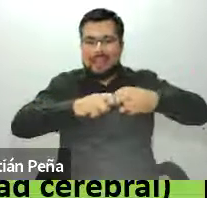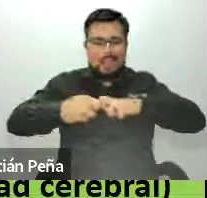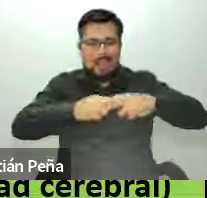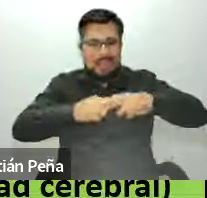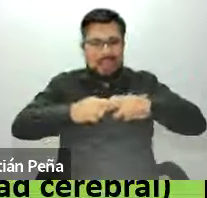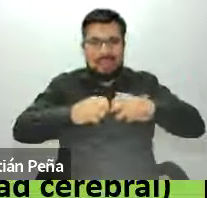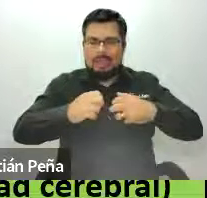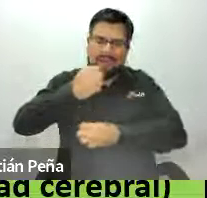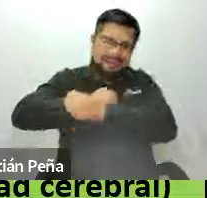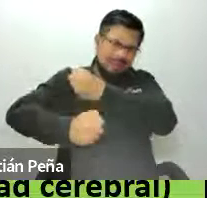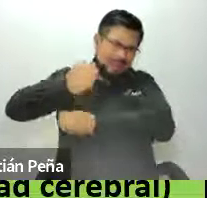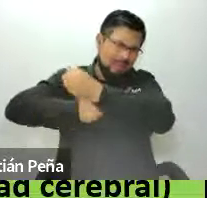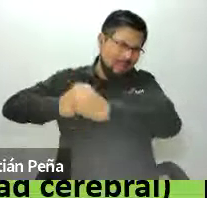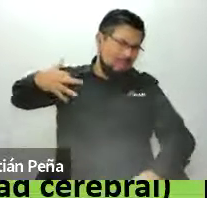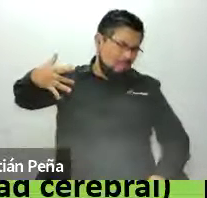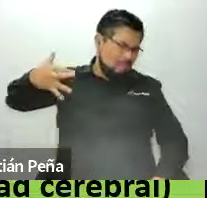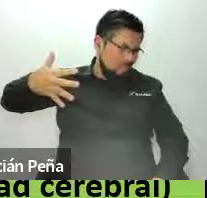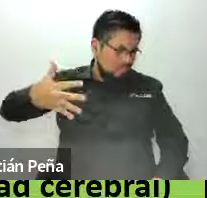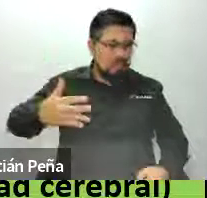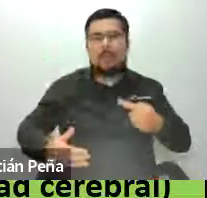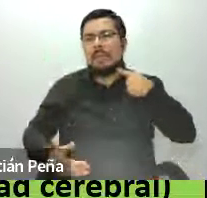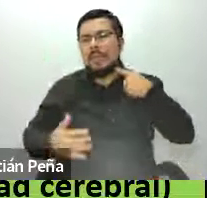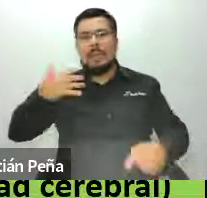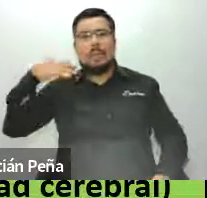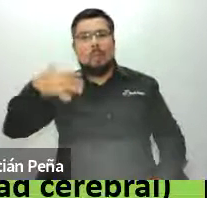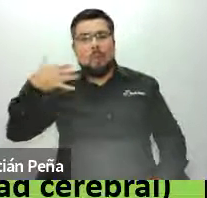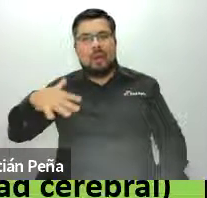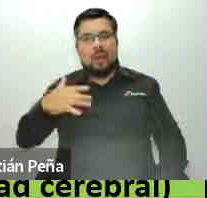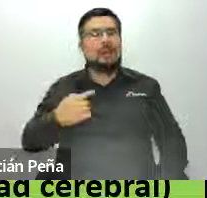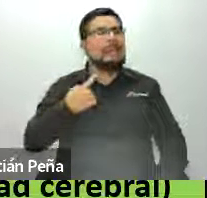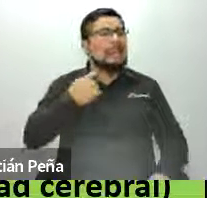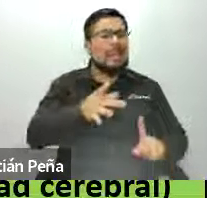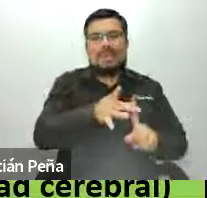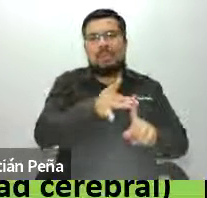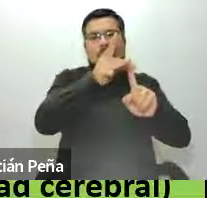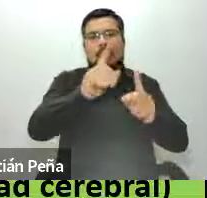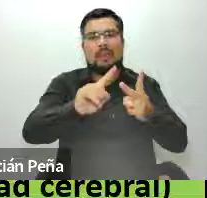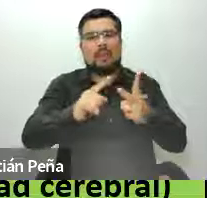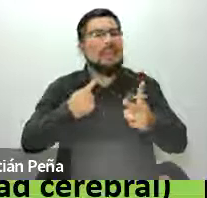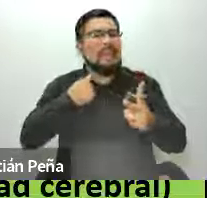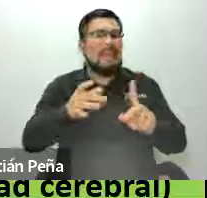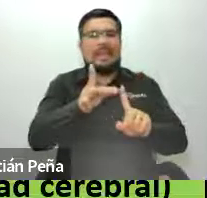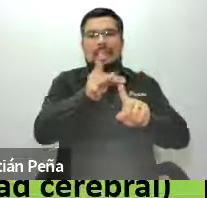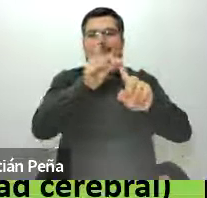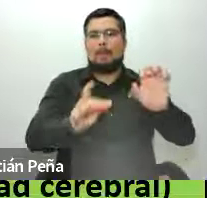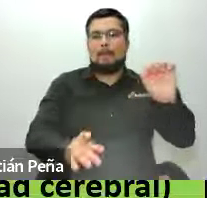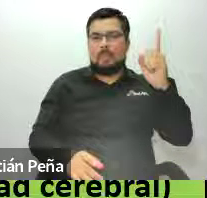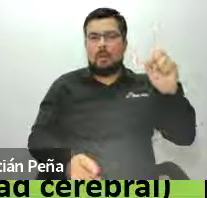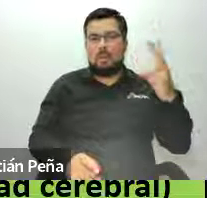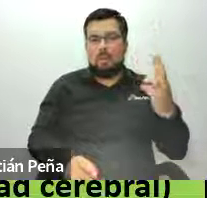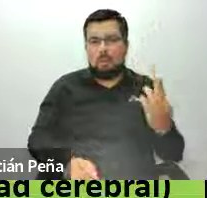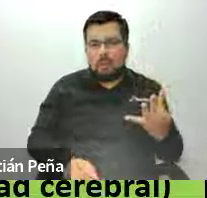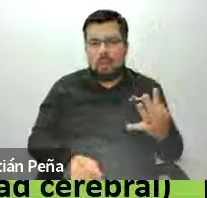y qué es lo pertinente pasa por las políticas primero, por supuesto, en el sentido de posiciones